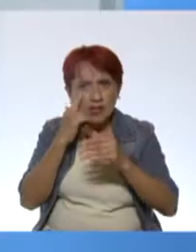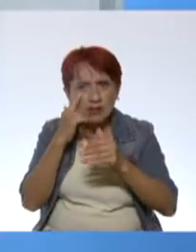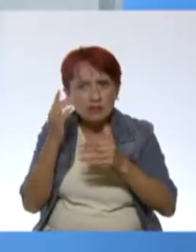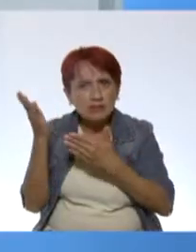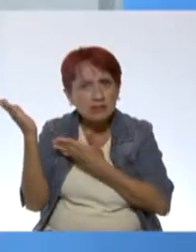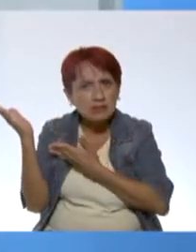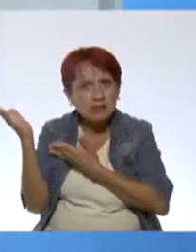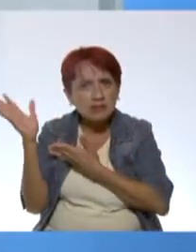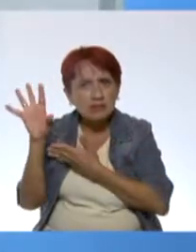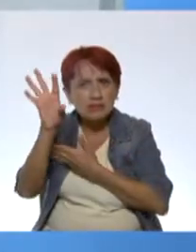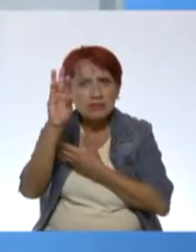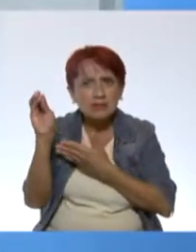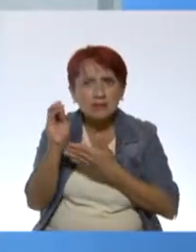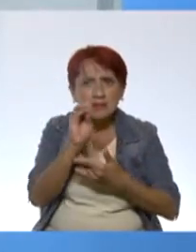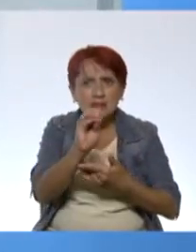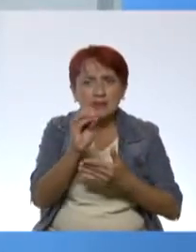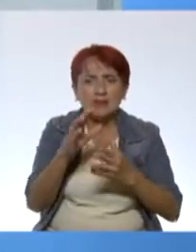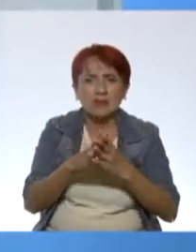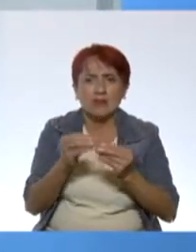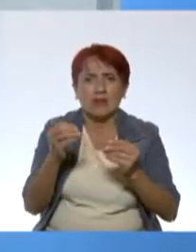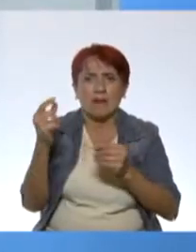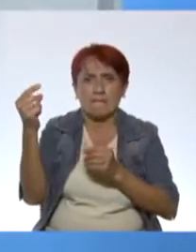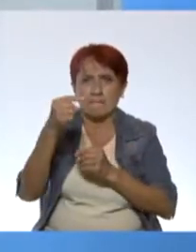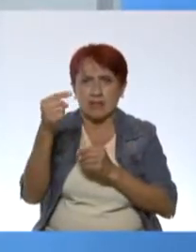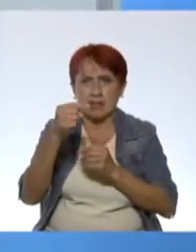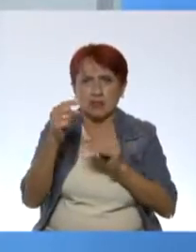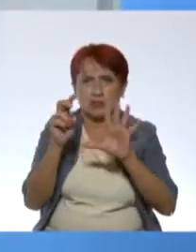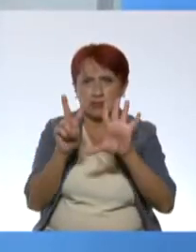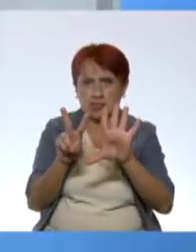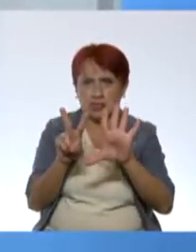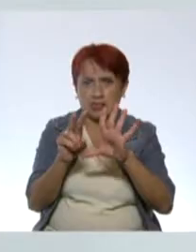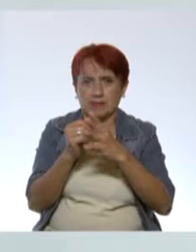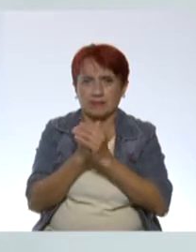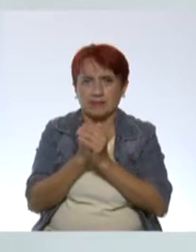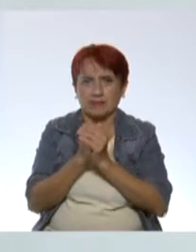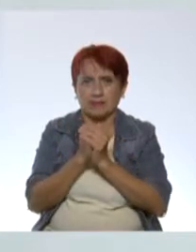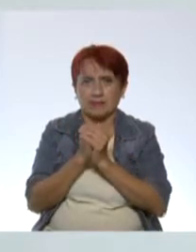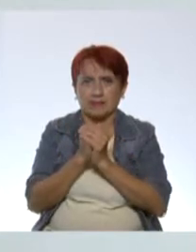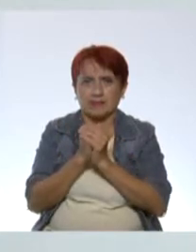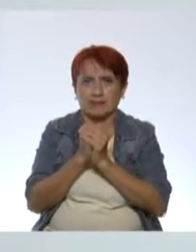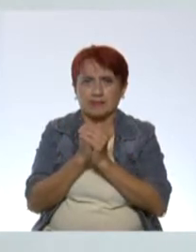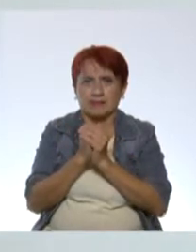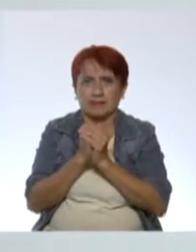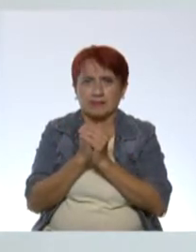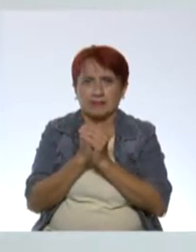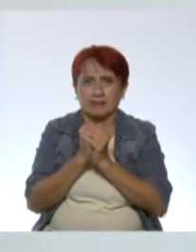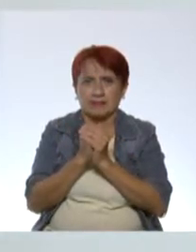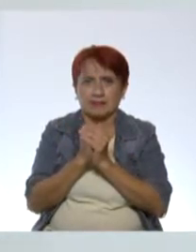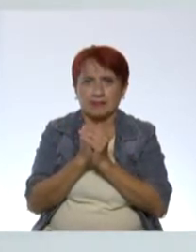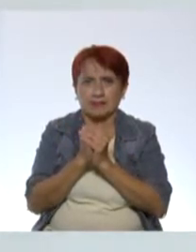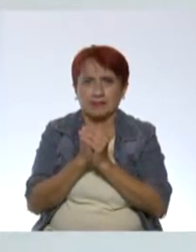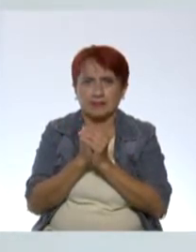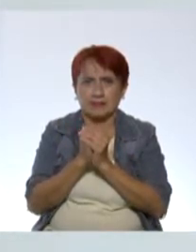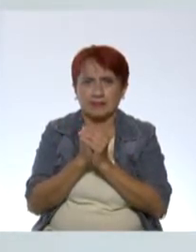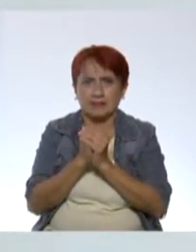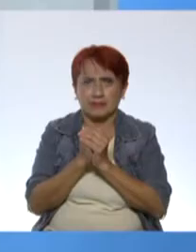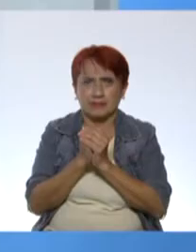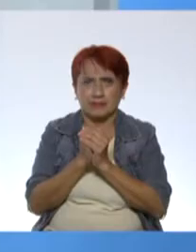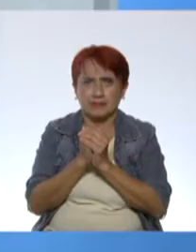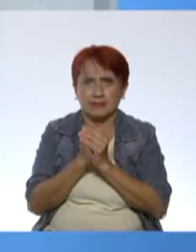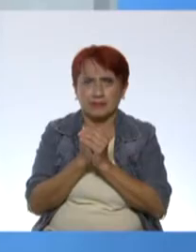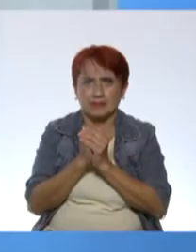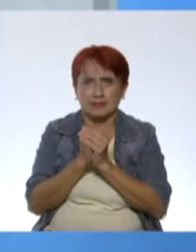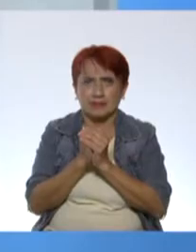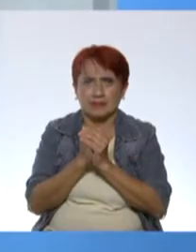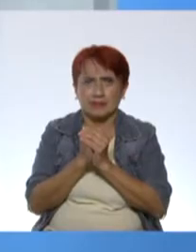y2 corresponde al punto 2, es menos 7. Coloco mi valor de menos 7. Menos, que es este que está aquí en